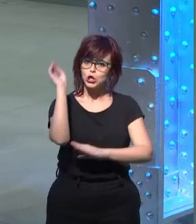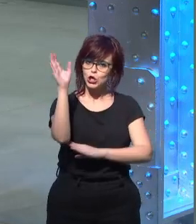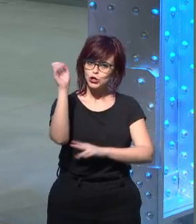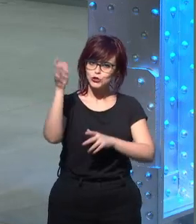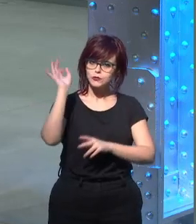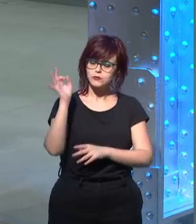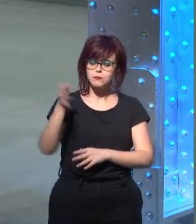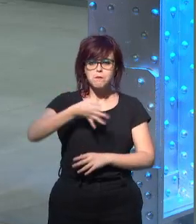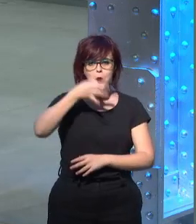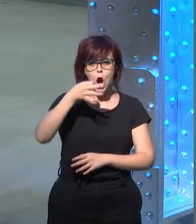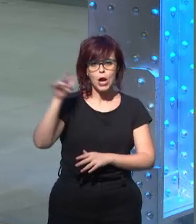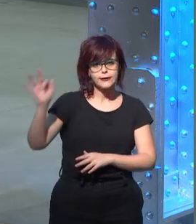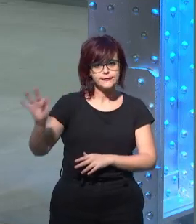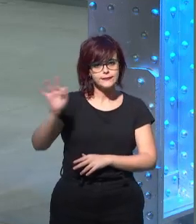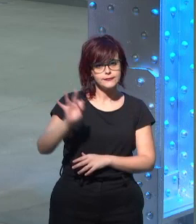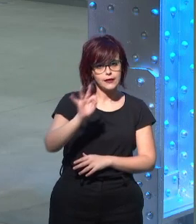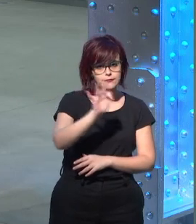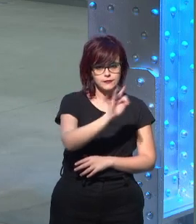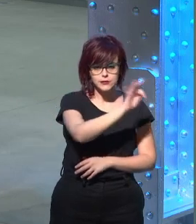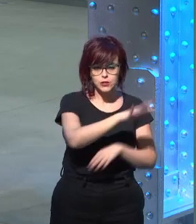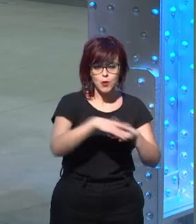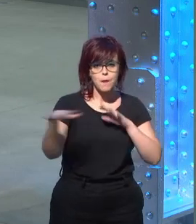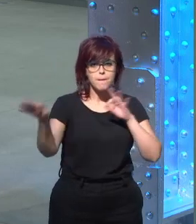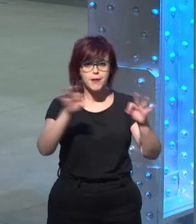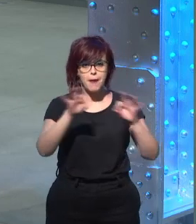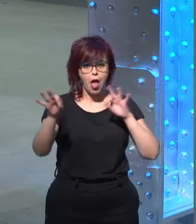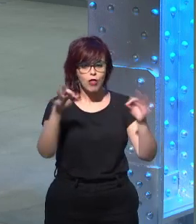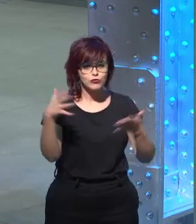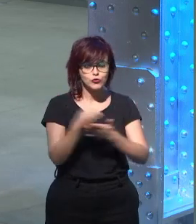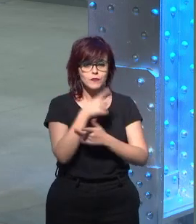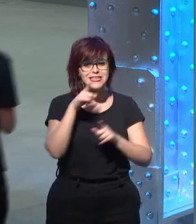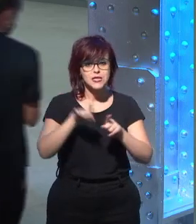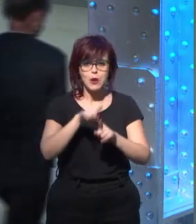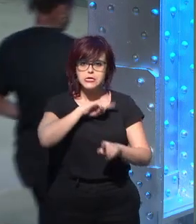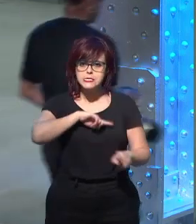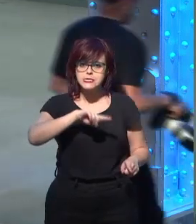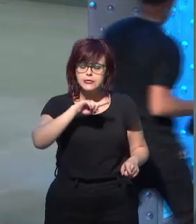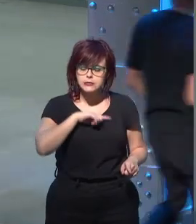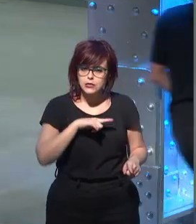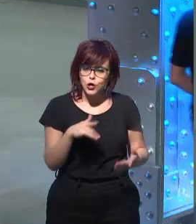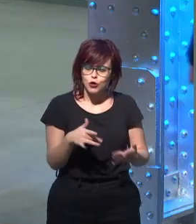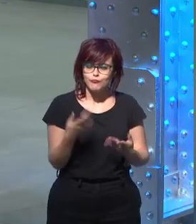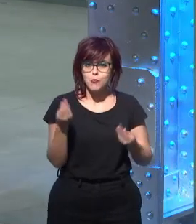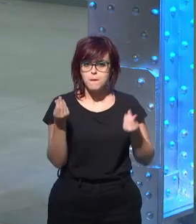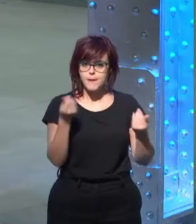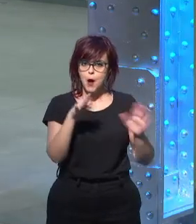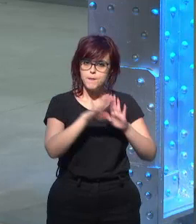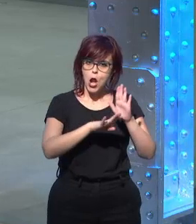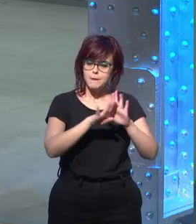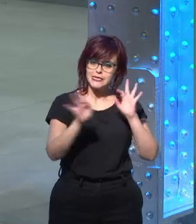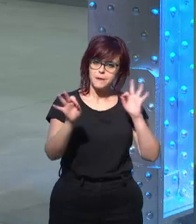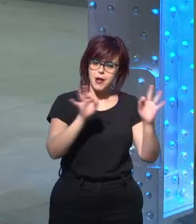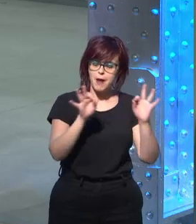ponentes. Cuando acabamos el equipo que lo ha preparado de programarlo, tuvimos la sensación de que habíamos logrado